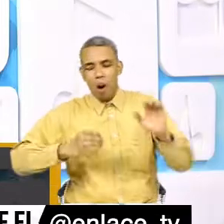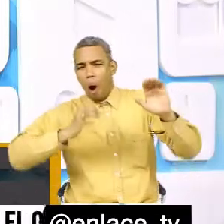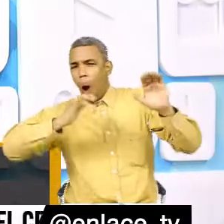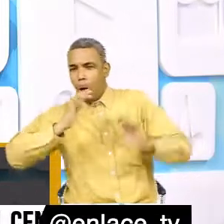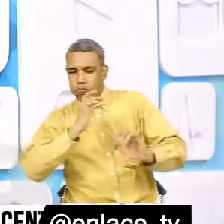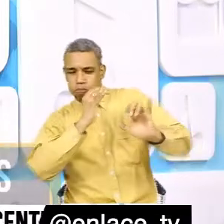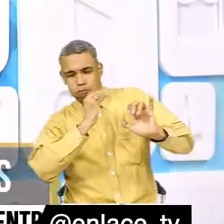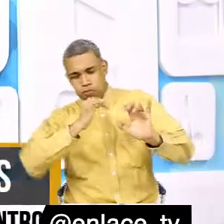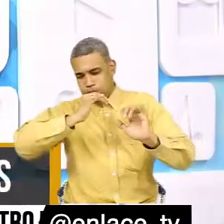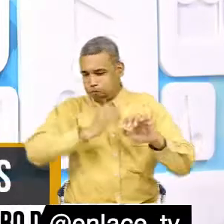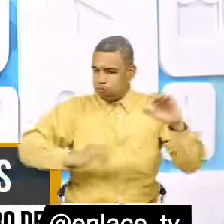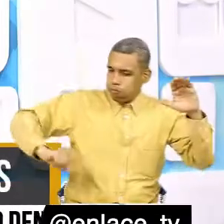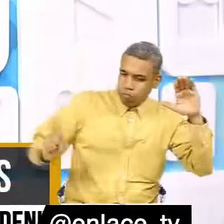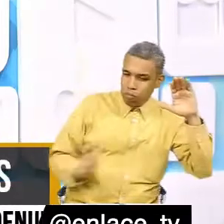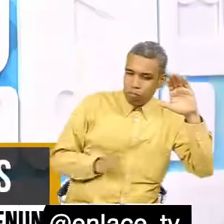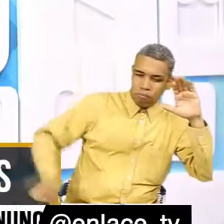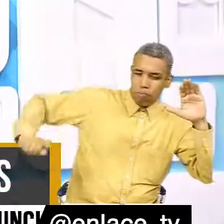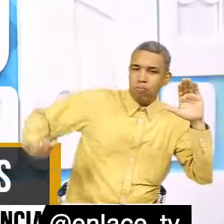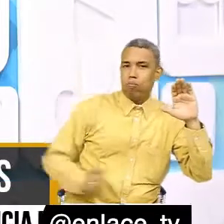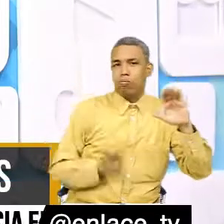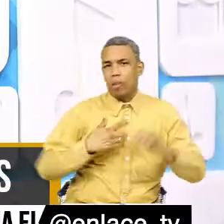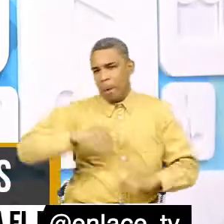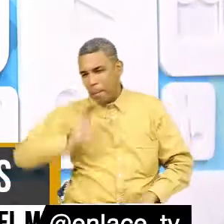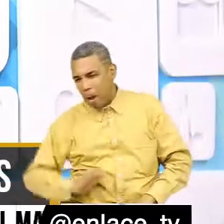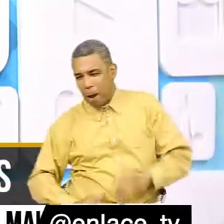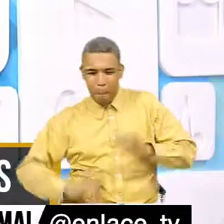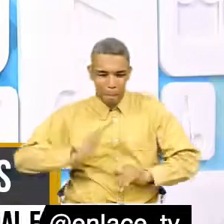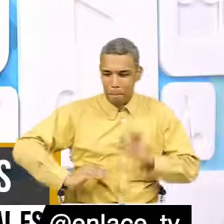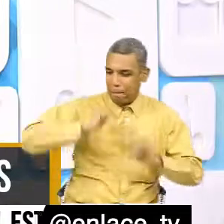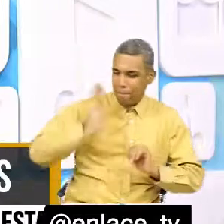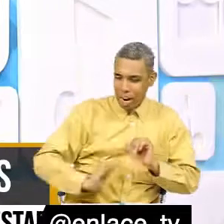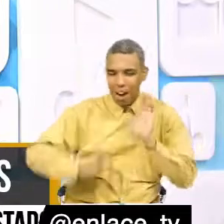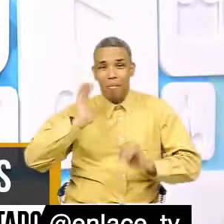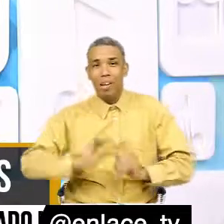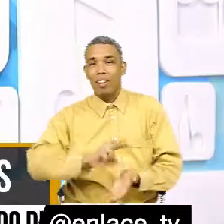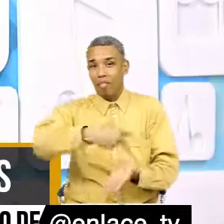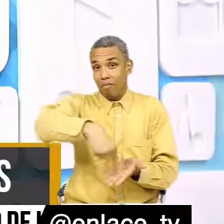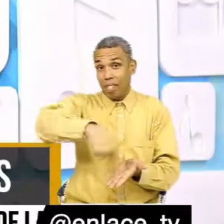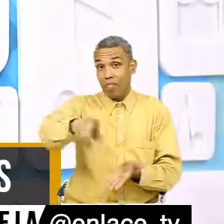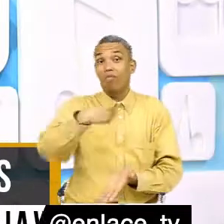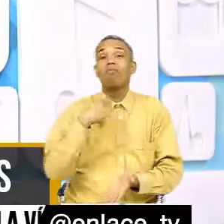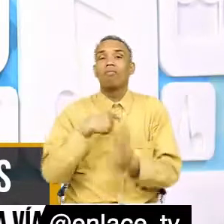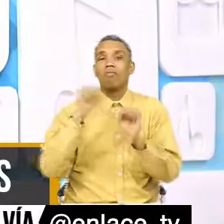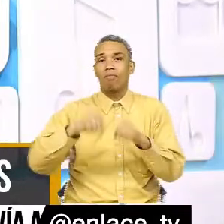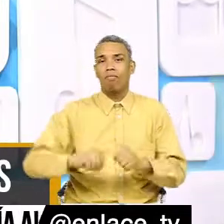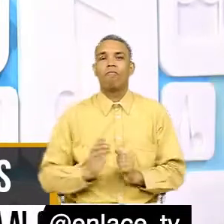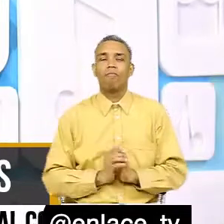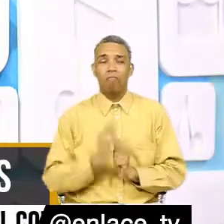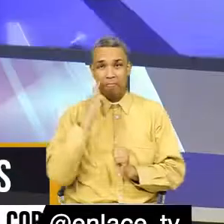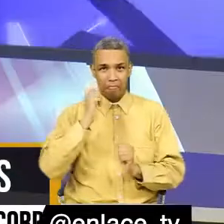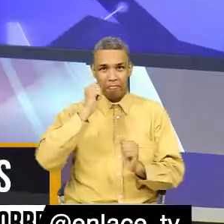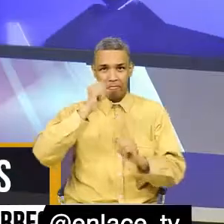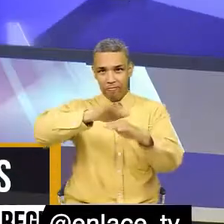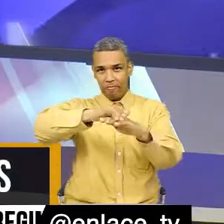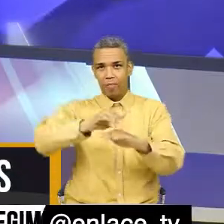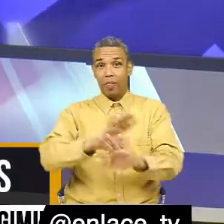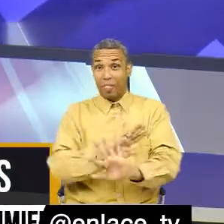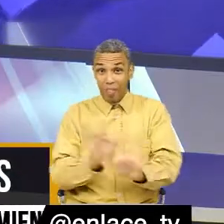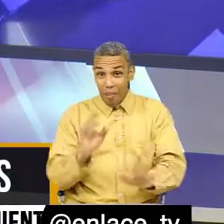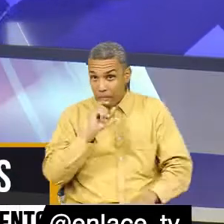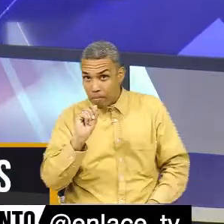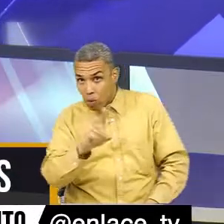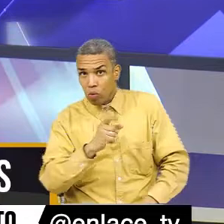papayera, y adicionalmente un conjunto de tamboras. Vamos a tener el fandango tradicional de cierre de bailes. Es decir, hasta el amanecer